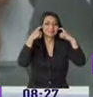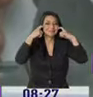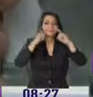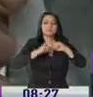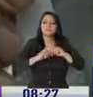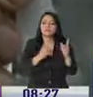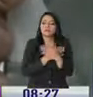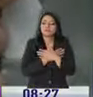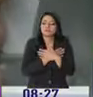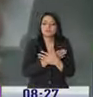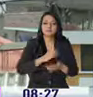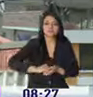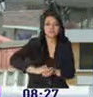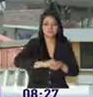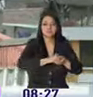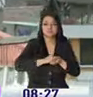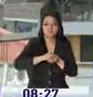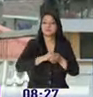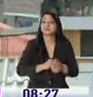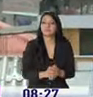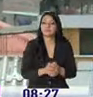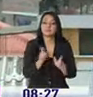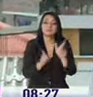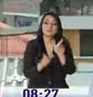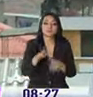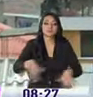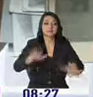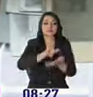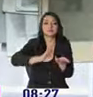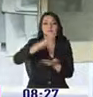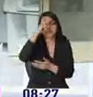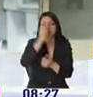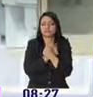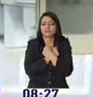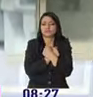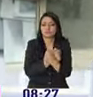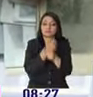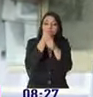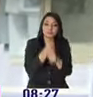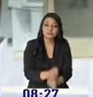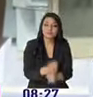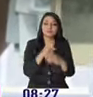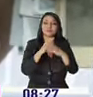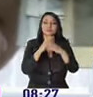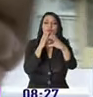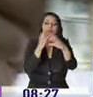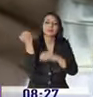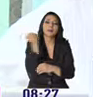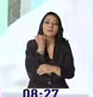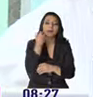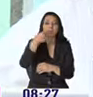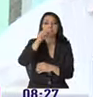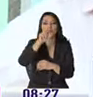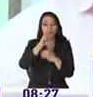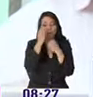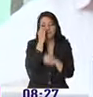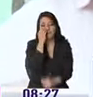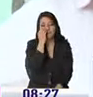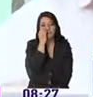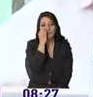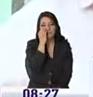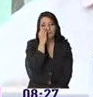corazón solidario. Era muy querido en la Ciudadela México, fue fundador del bus tan popular Camal Hipódromo. En esa época era